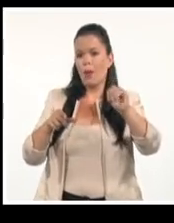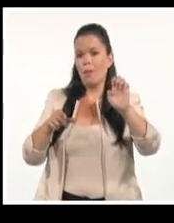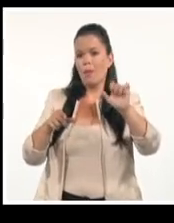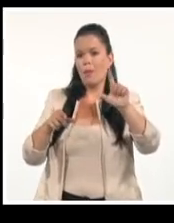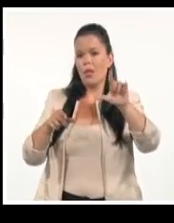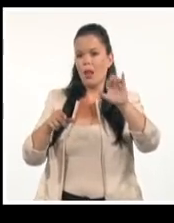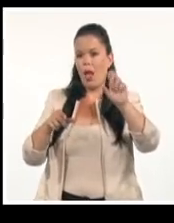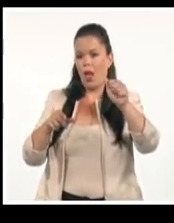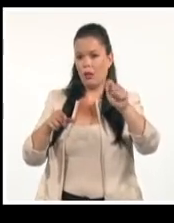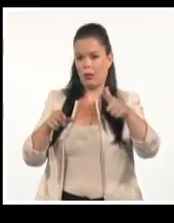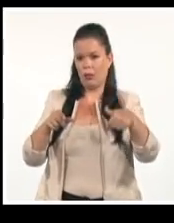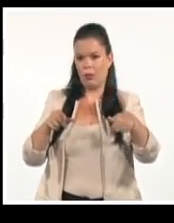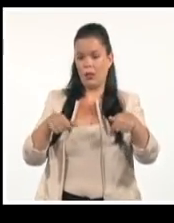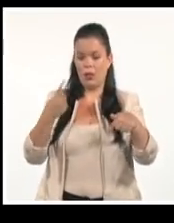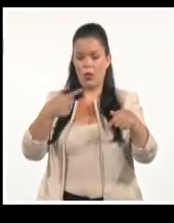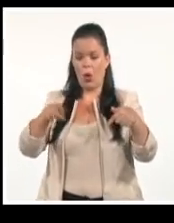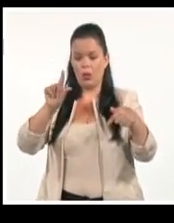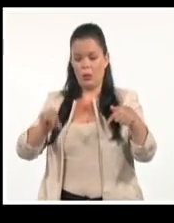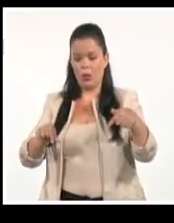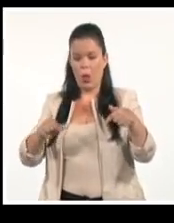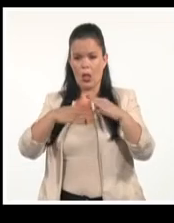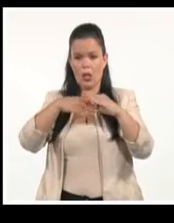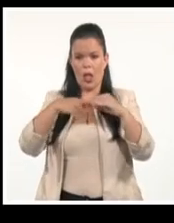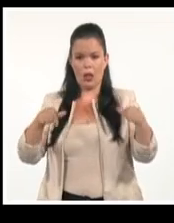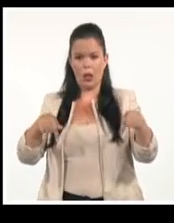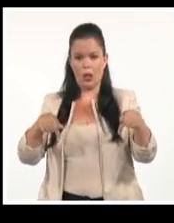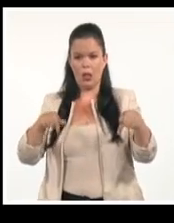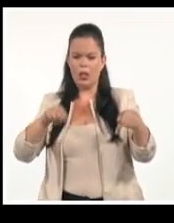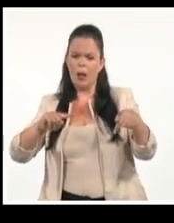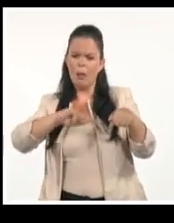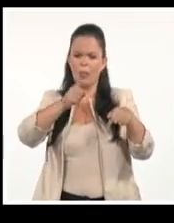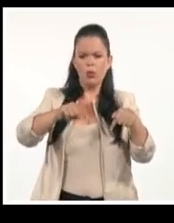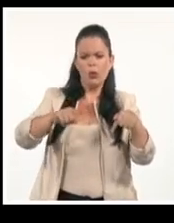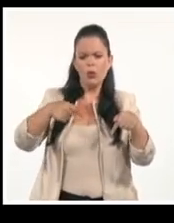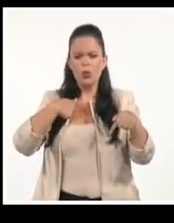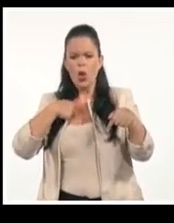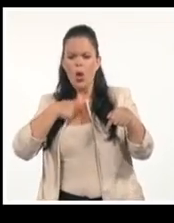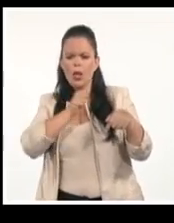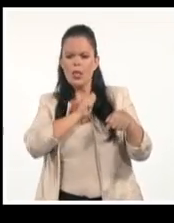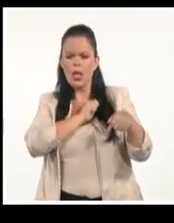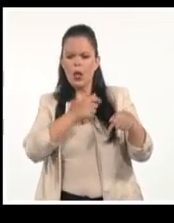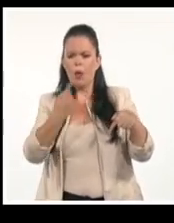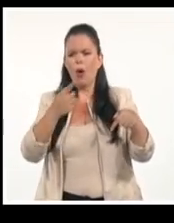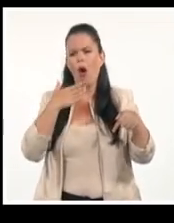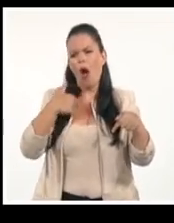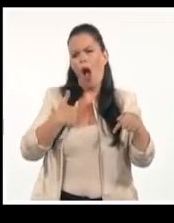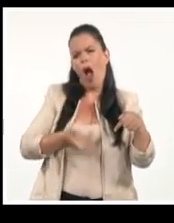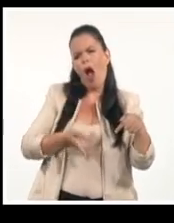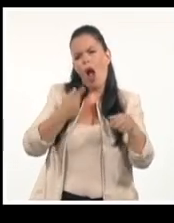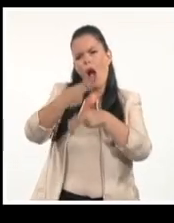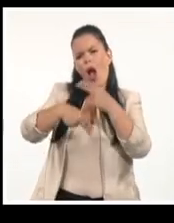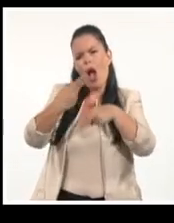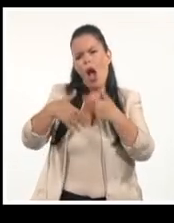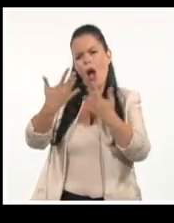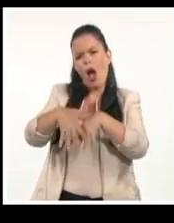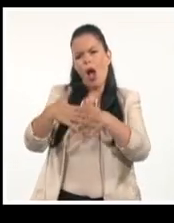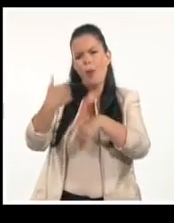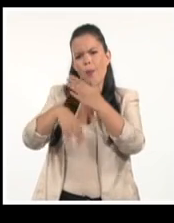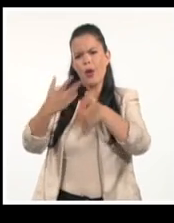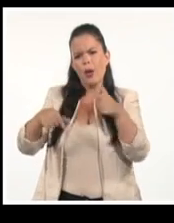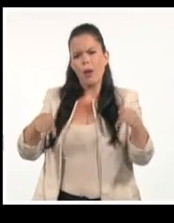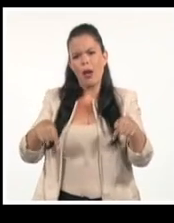que hacer? Le pregunta la persona. Dice, es fácil, sabes que hay protestas para tumbar la dictadura, ¿no? Bueno, lo que